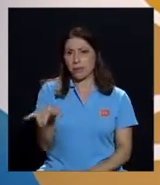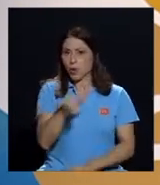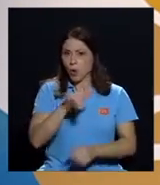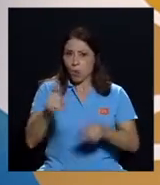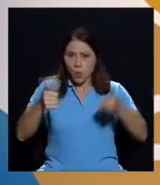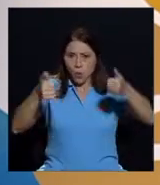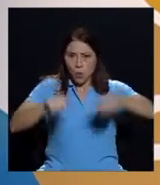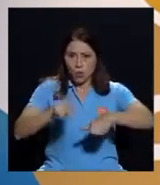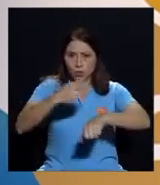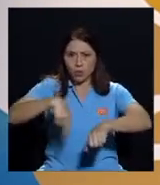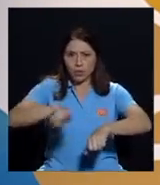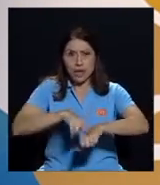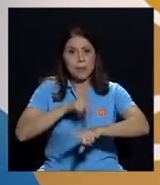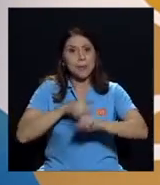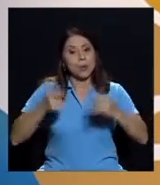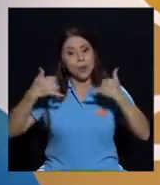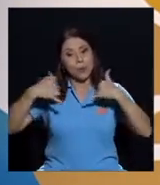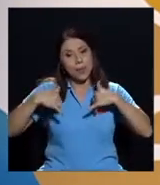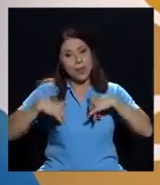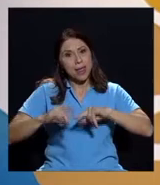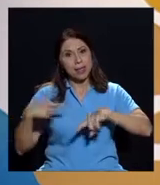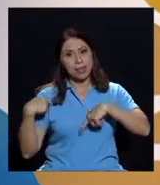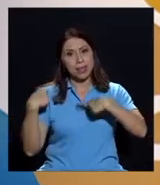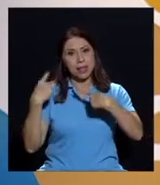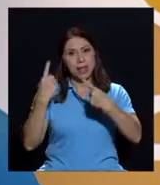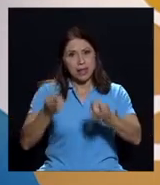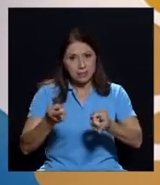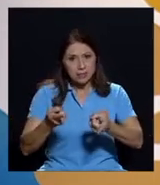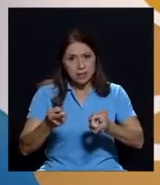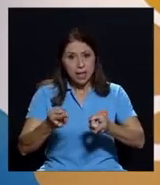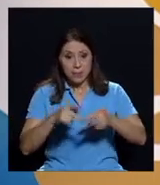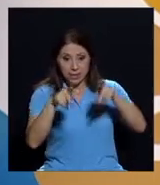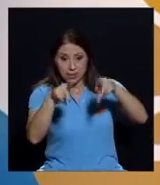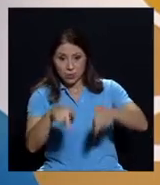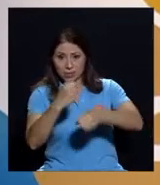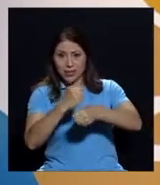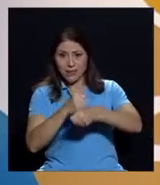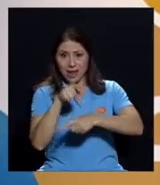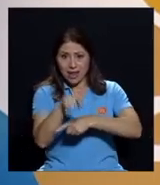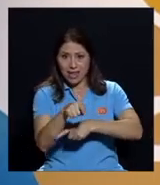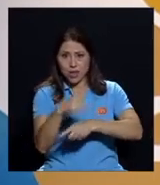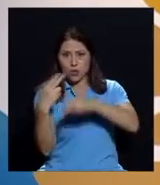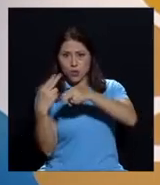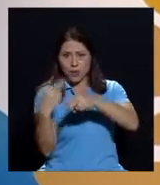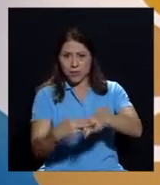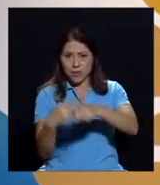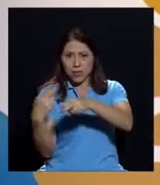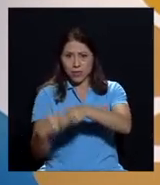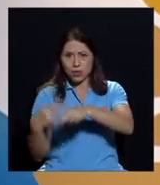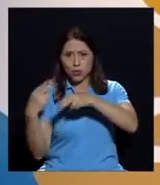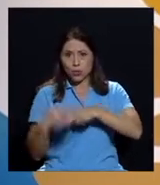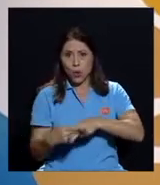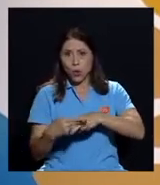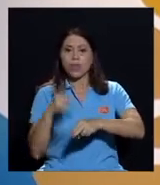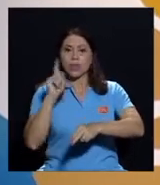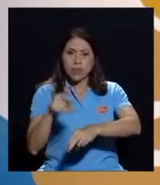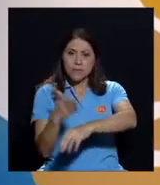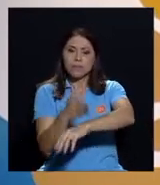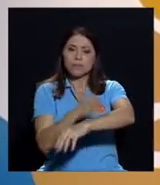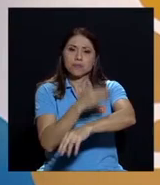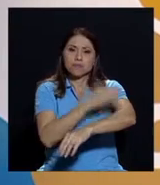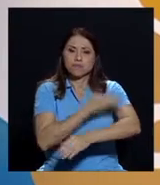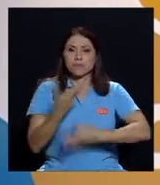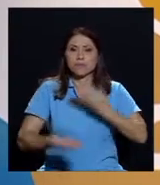pero mientras eso pasa los nombramientos de las personas que estén ahí tienen que tener como su tarea también la mejora en los servicios de